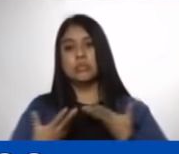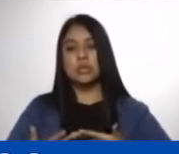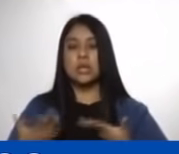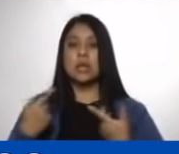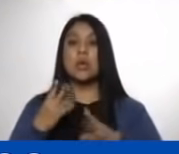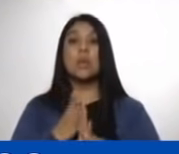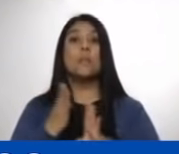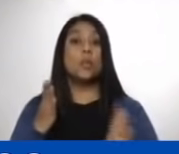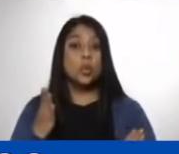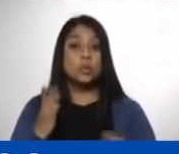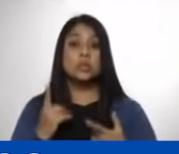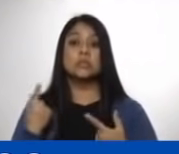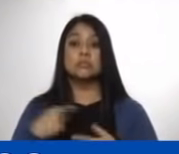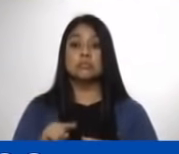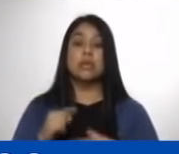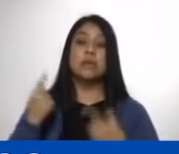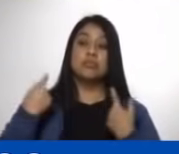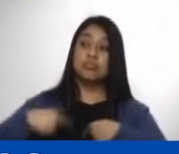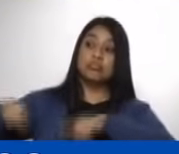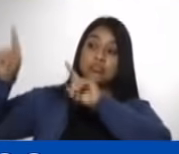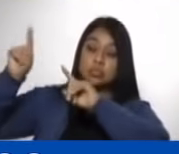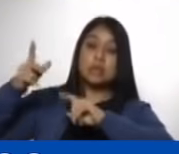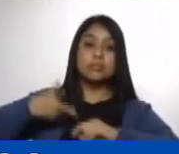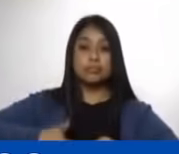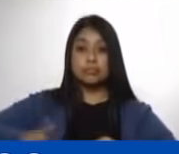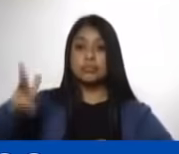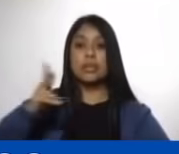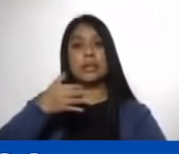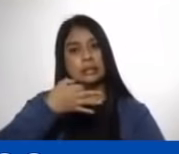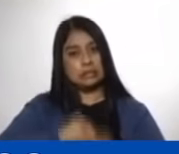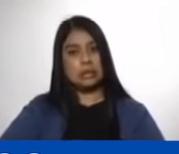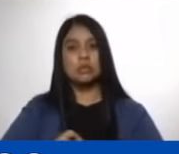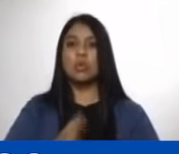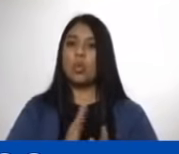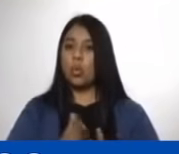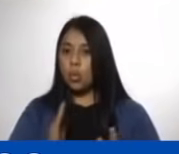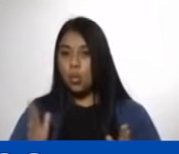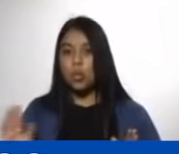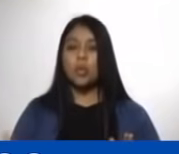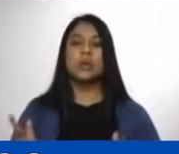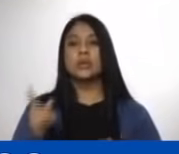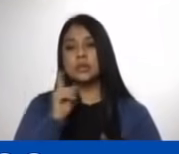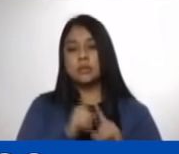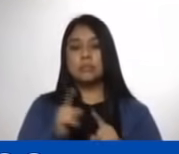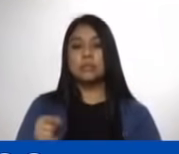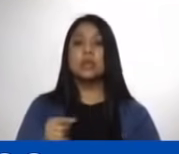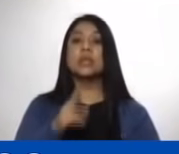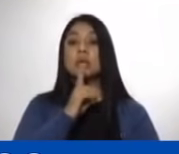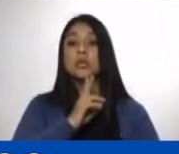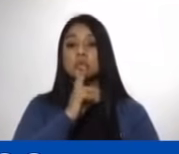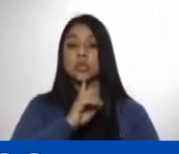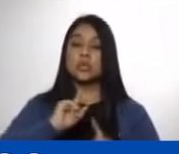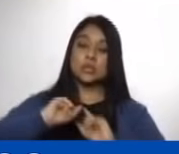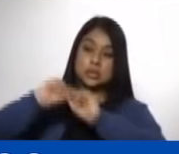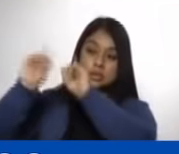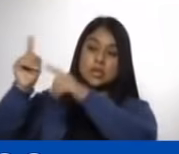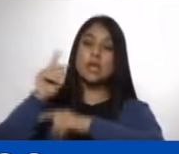buses para el traslado digno, ordenado y regular de los hondureños a su